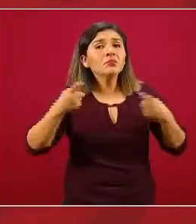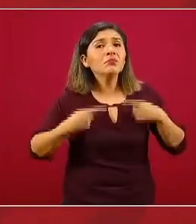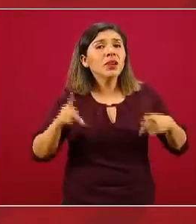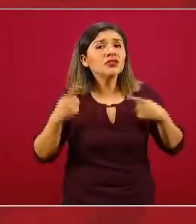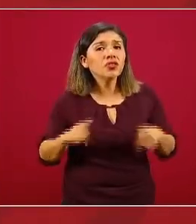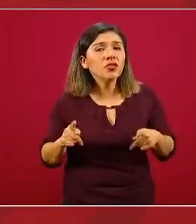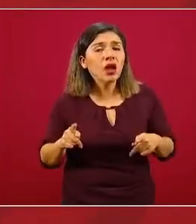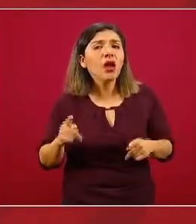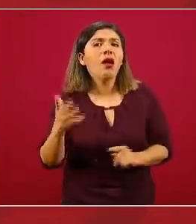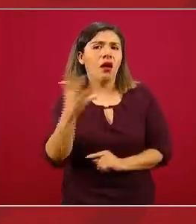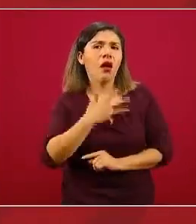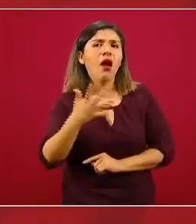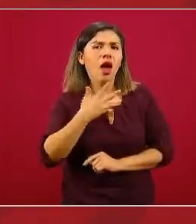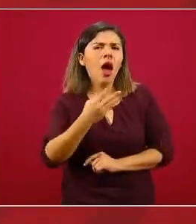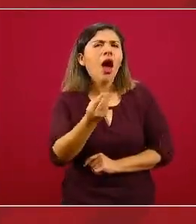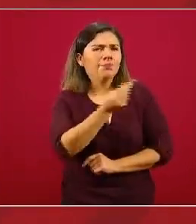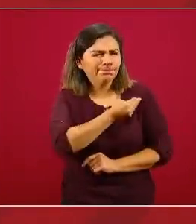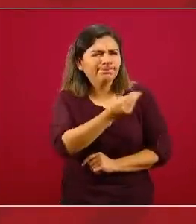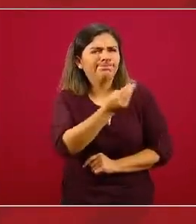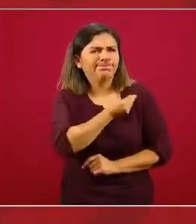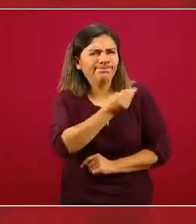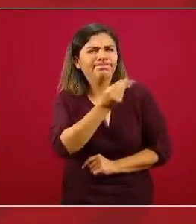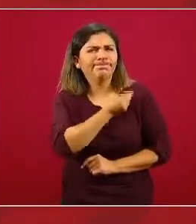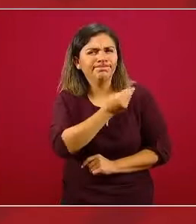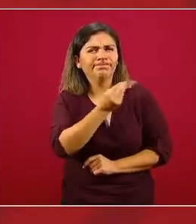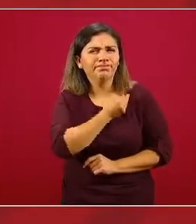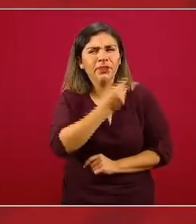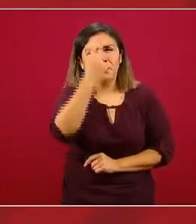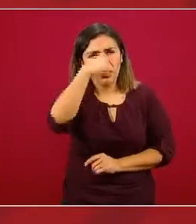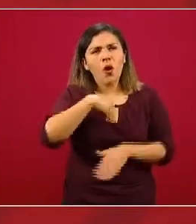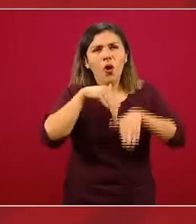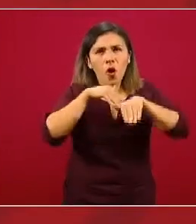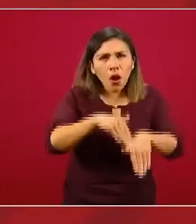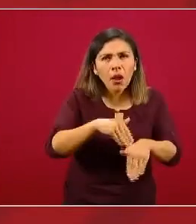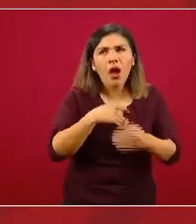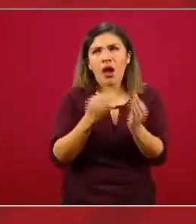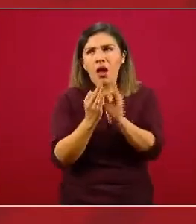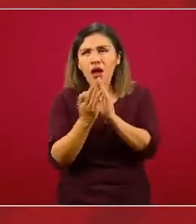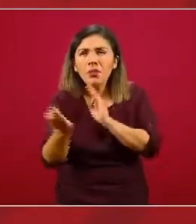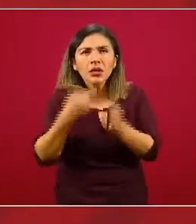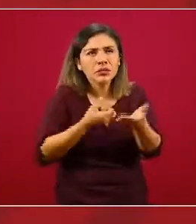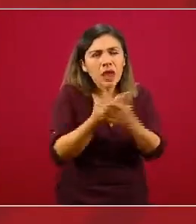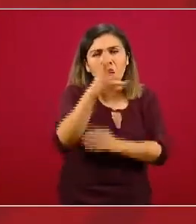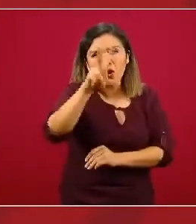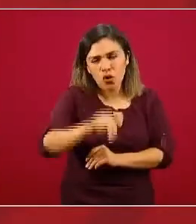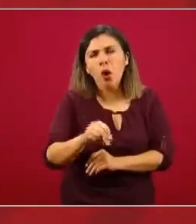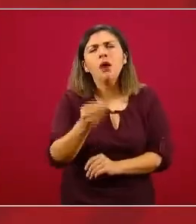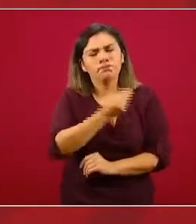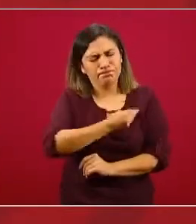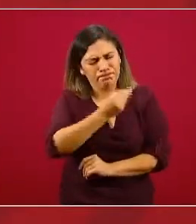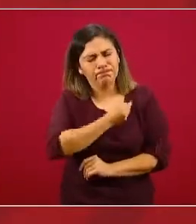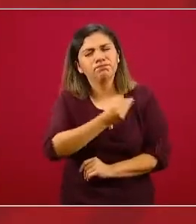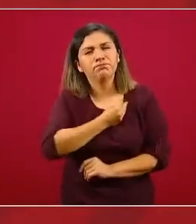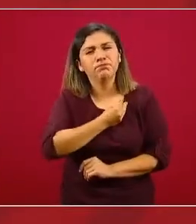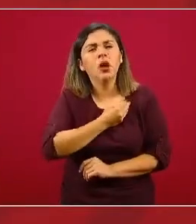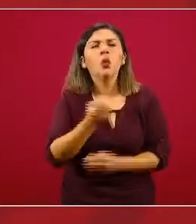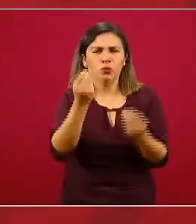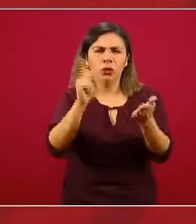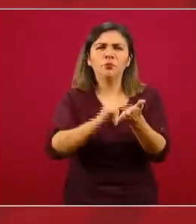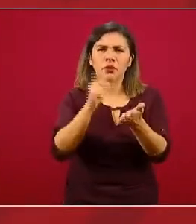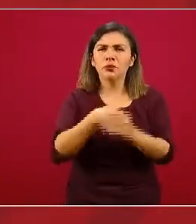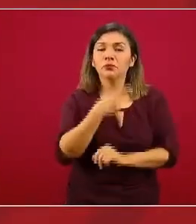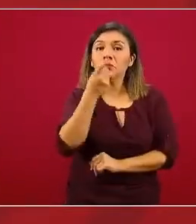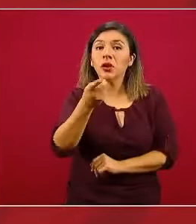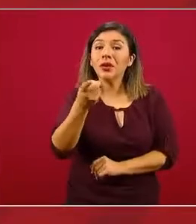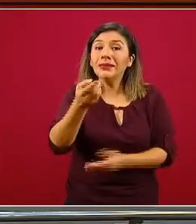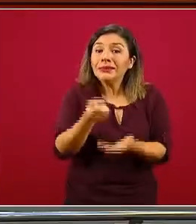límite de resistencia a medidas de restricción de la movilidad, porque como lo hemos comentado en varias ocasiones,